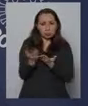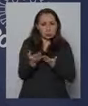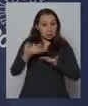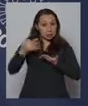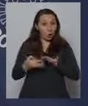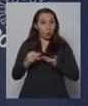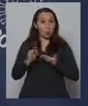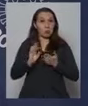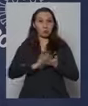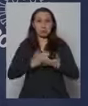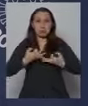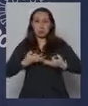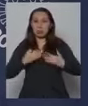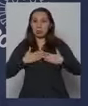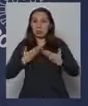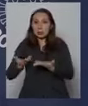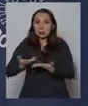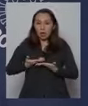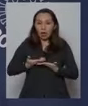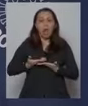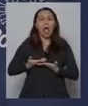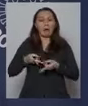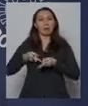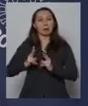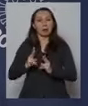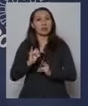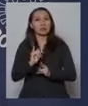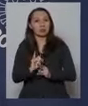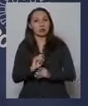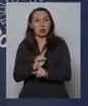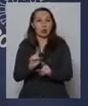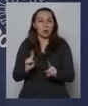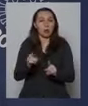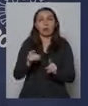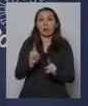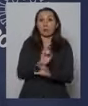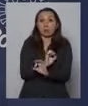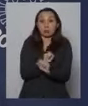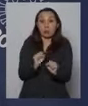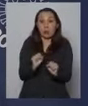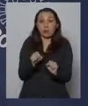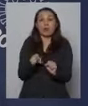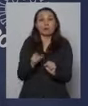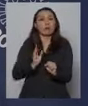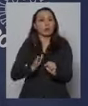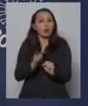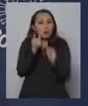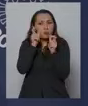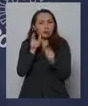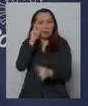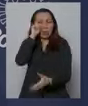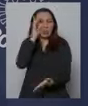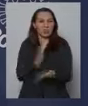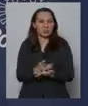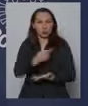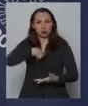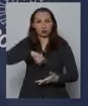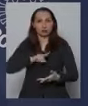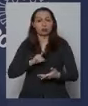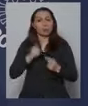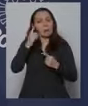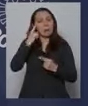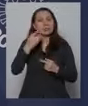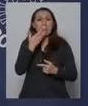aseguran eso, obviamente nosotros vamos a poder suscribirlos. De lo contrario, nosotros seguiremos tomando las decisiones que